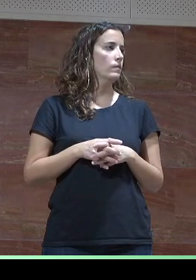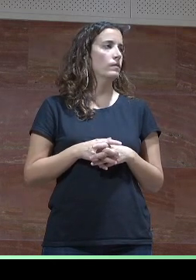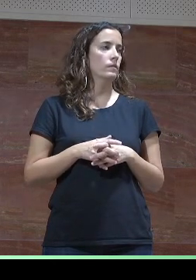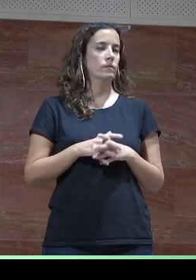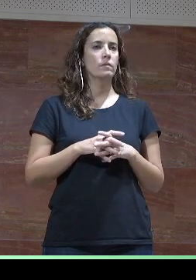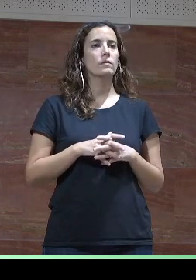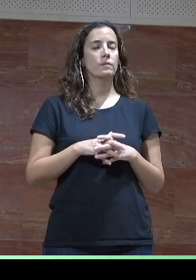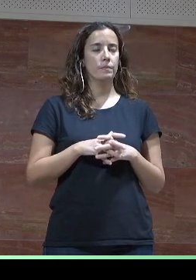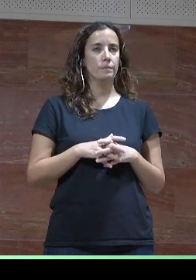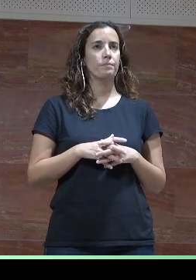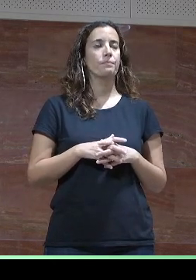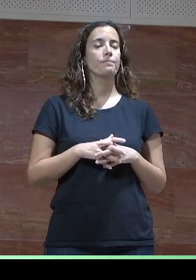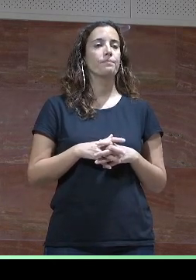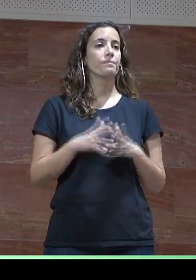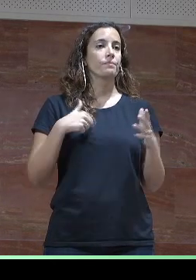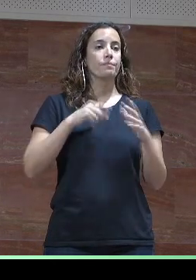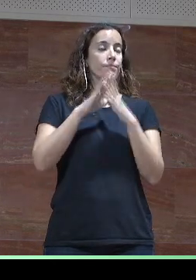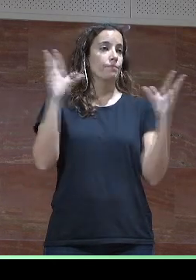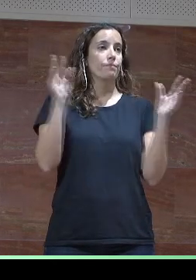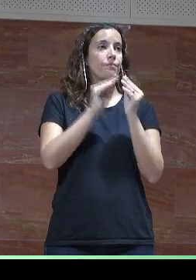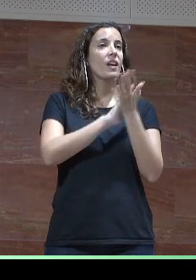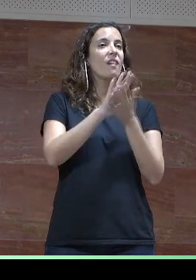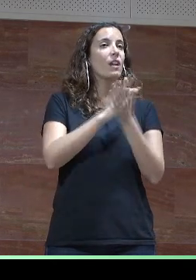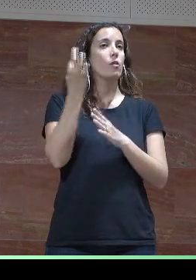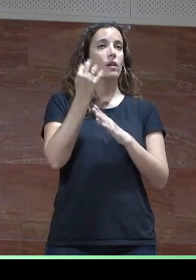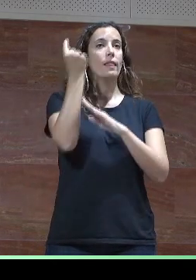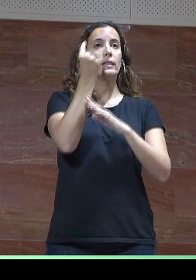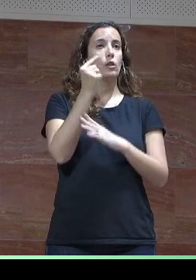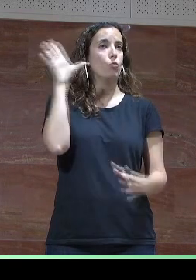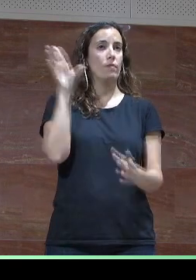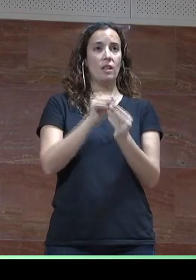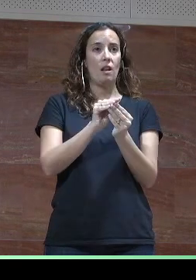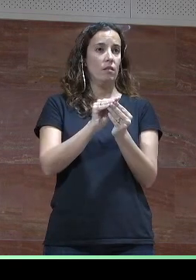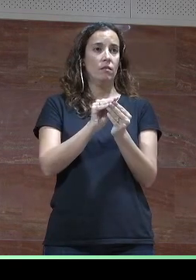rematar un poco lo que estáis hablando, yo creo que en definitiva lo que estáis hablando es del diseño universal, que es este